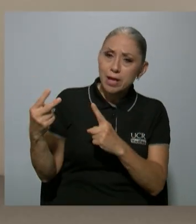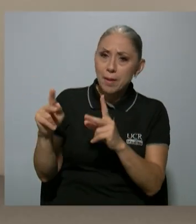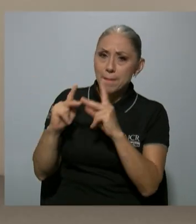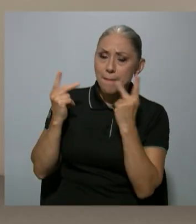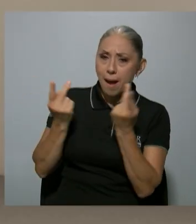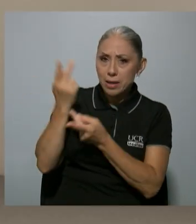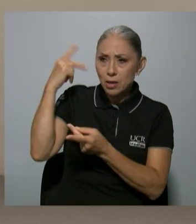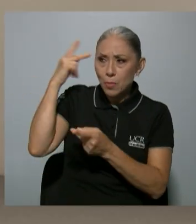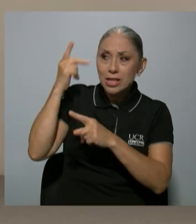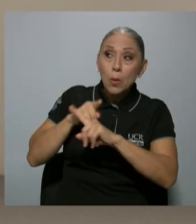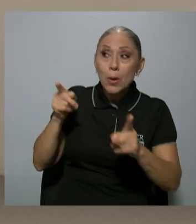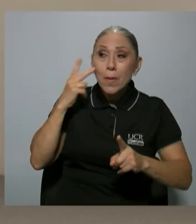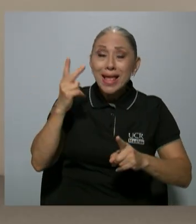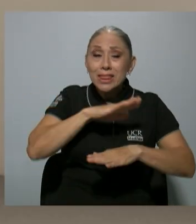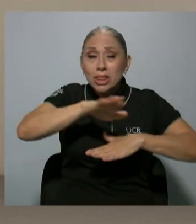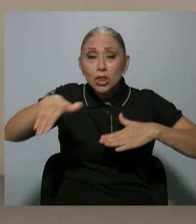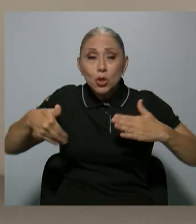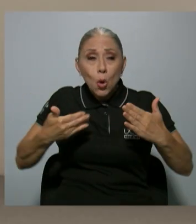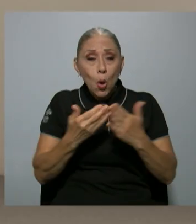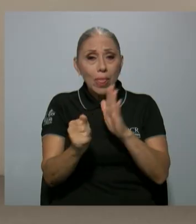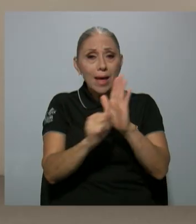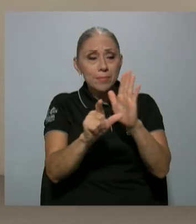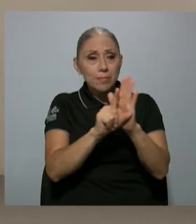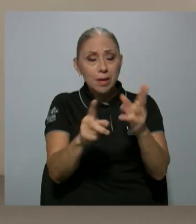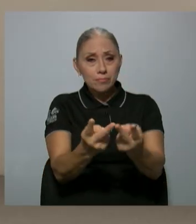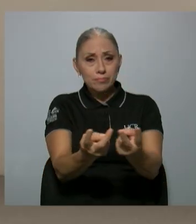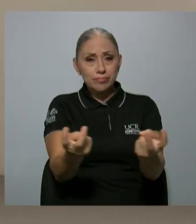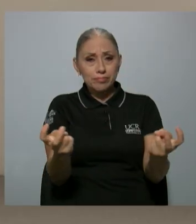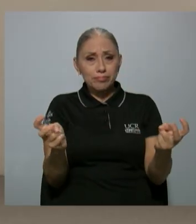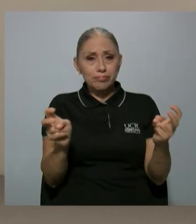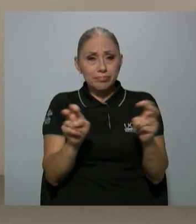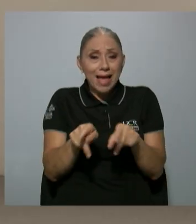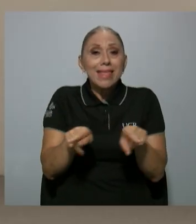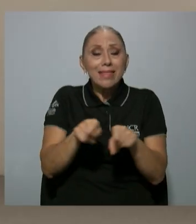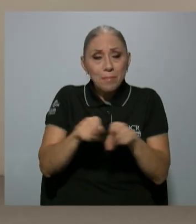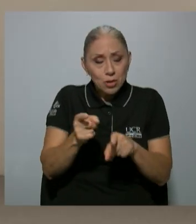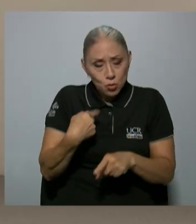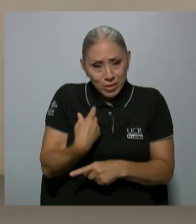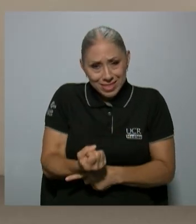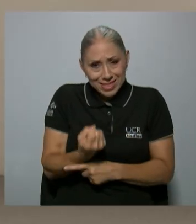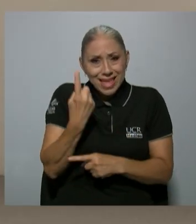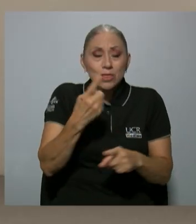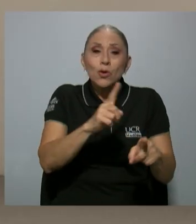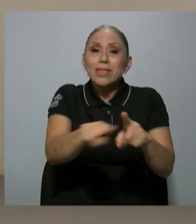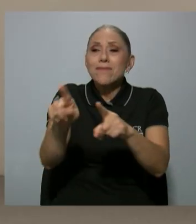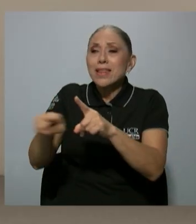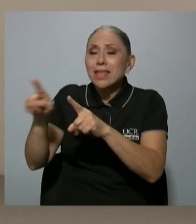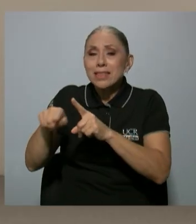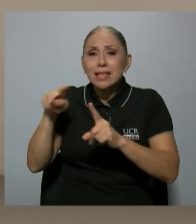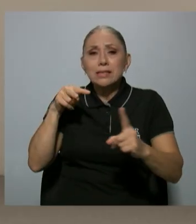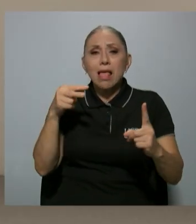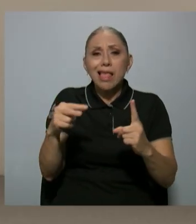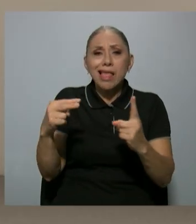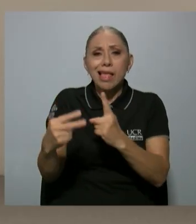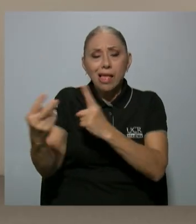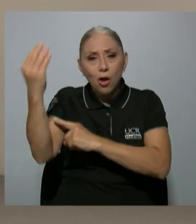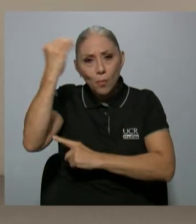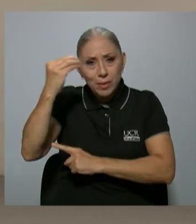la asamblea? Y también entiendo las valoraciones que se hacen públicamente que se hacen por parte de la